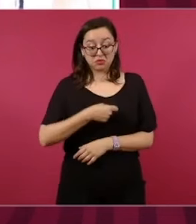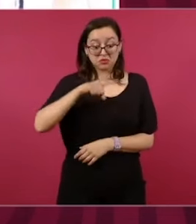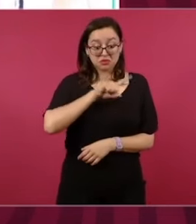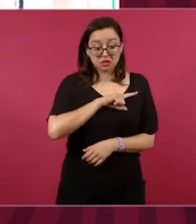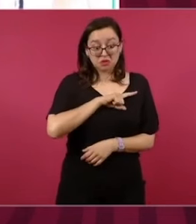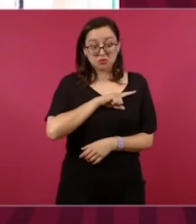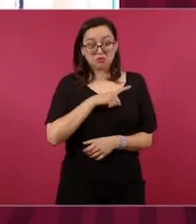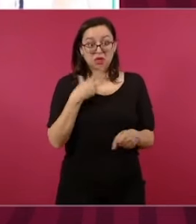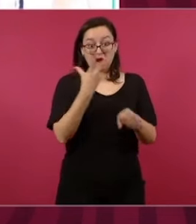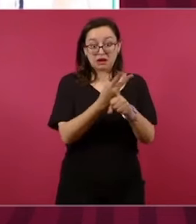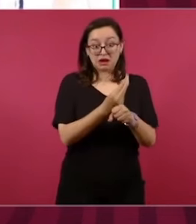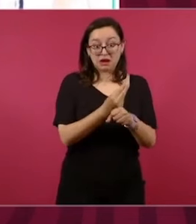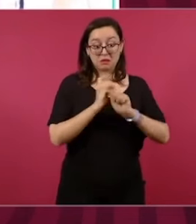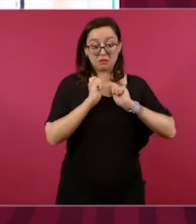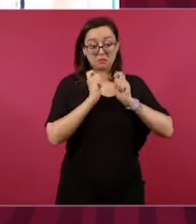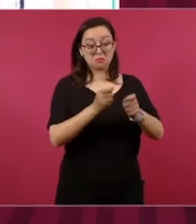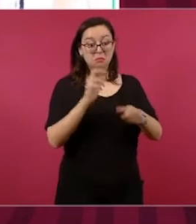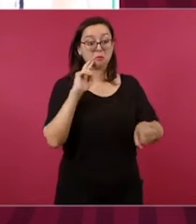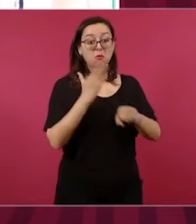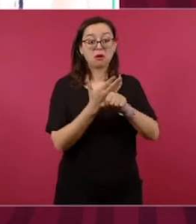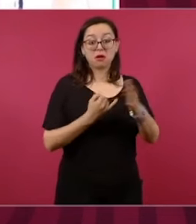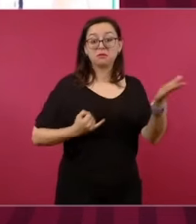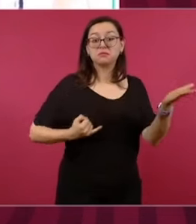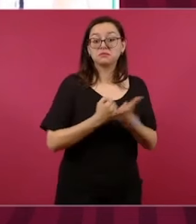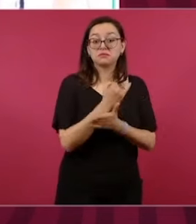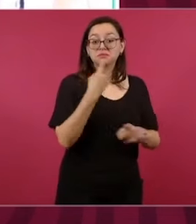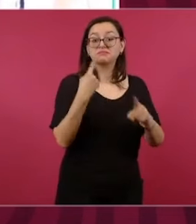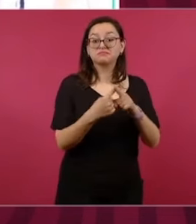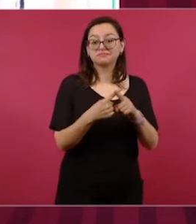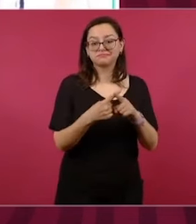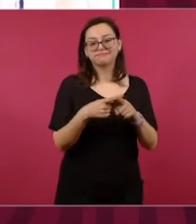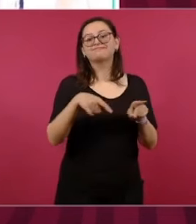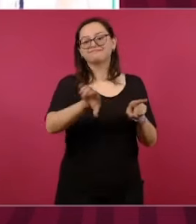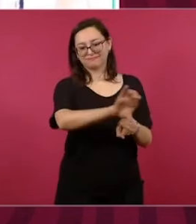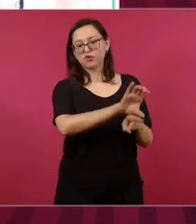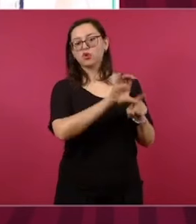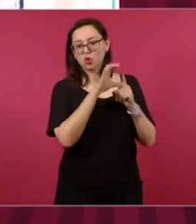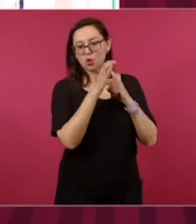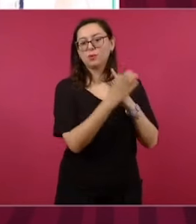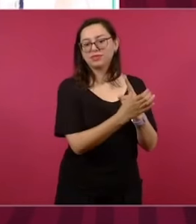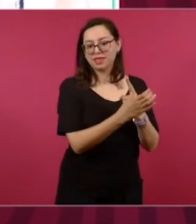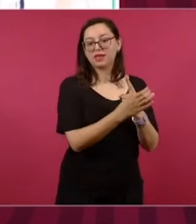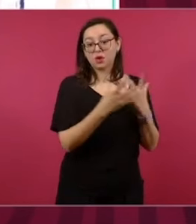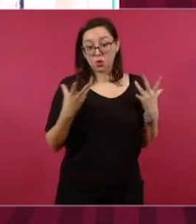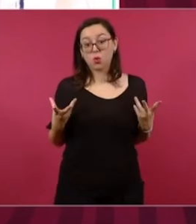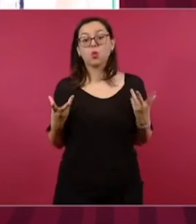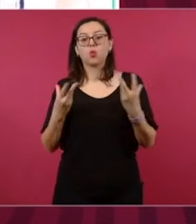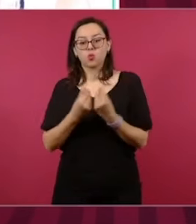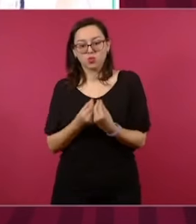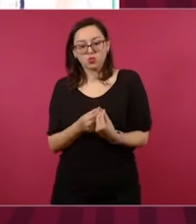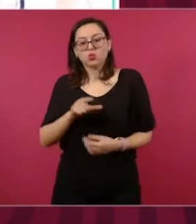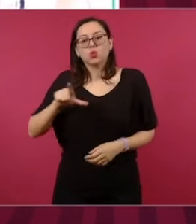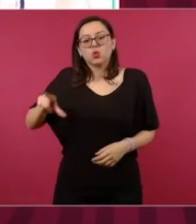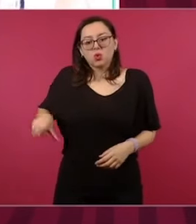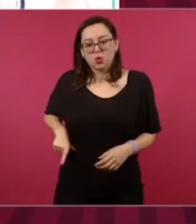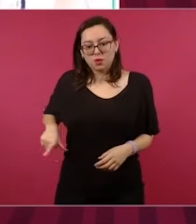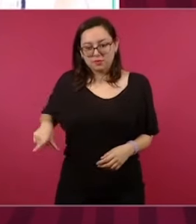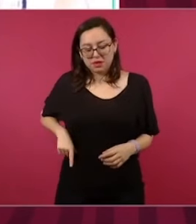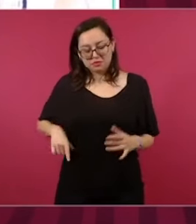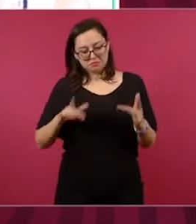toman de manera coordinada. Hay gran comunicación, coordinación con todos los miembros del